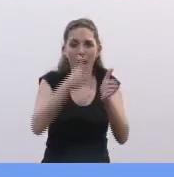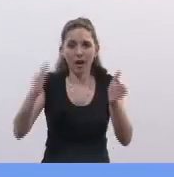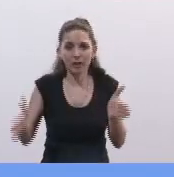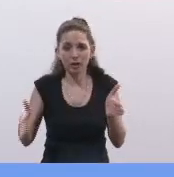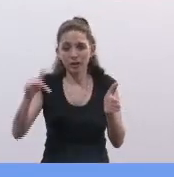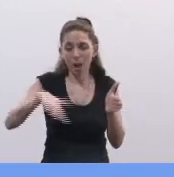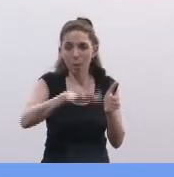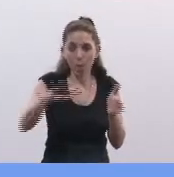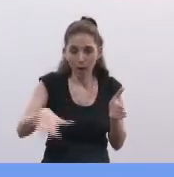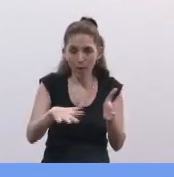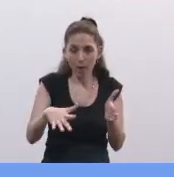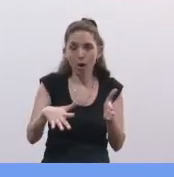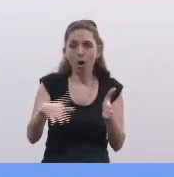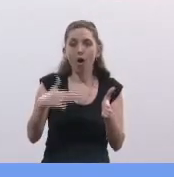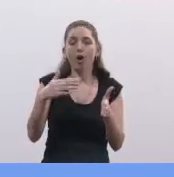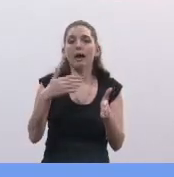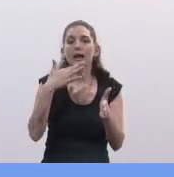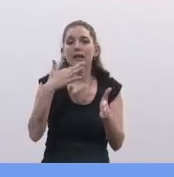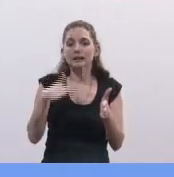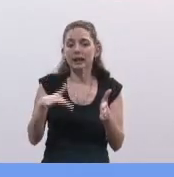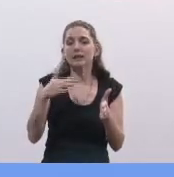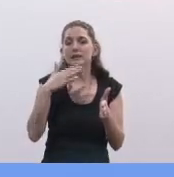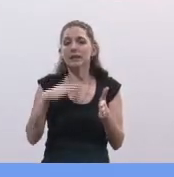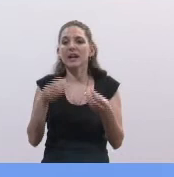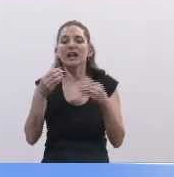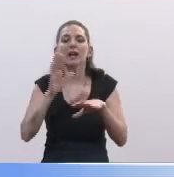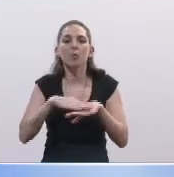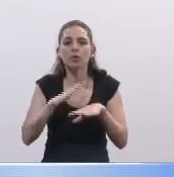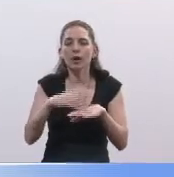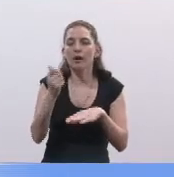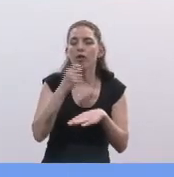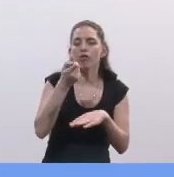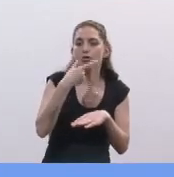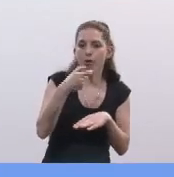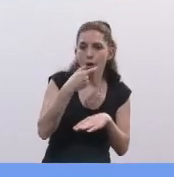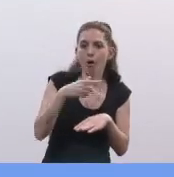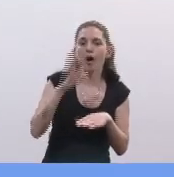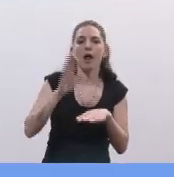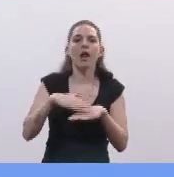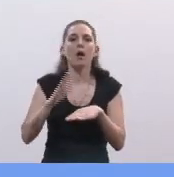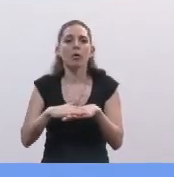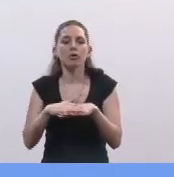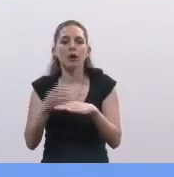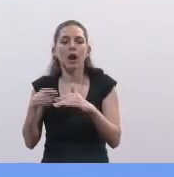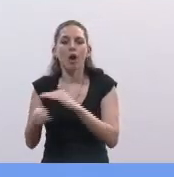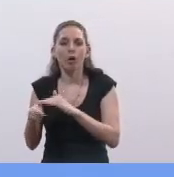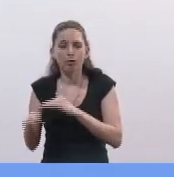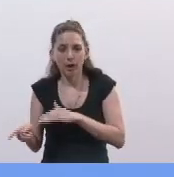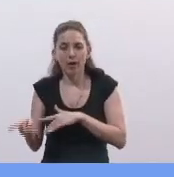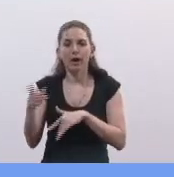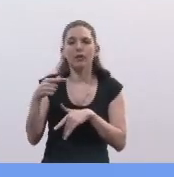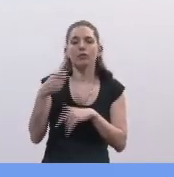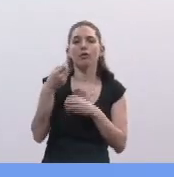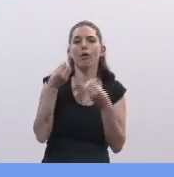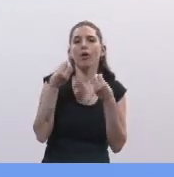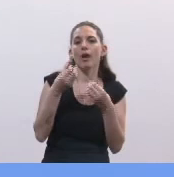enterar quién es el responsable de lo que pasa con la droga, quién es el responsable de lo que pasa con el contrabando, quién es el